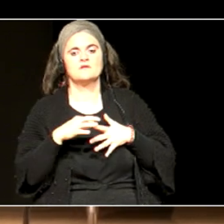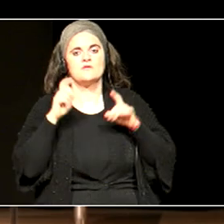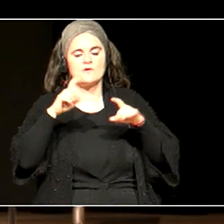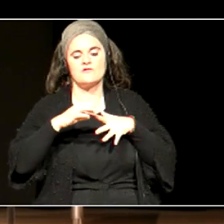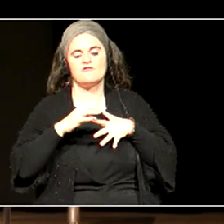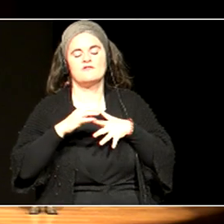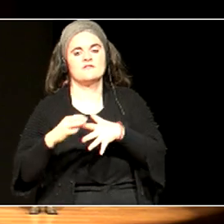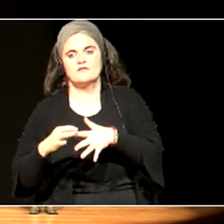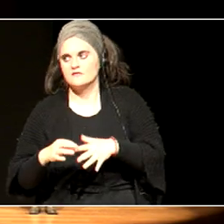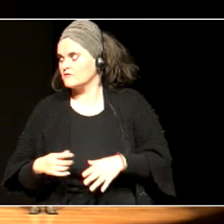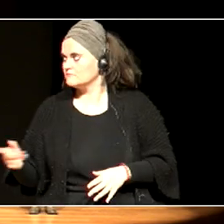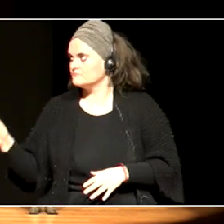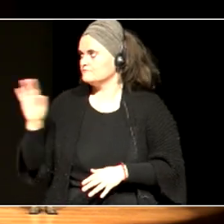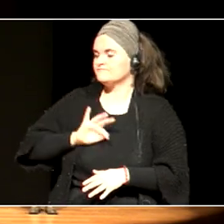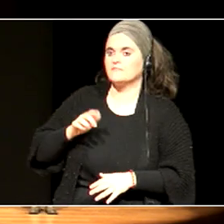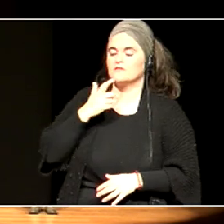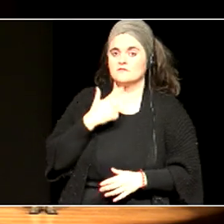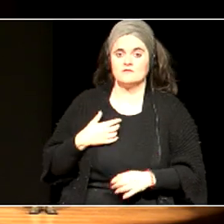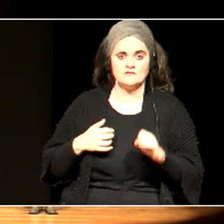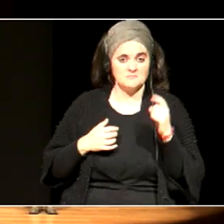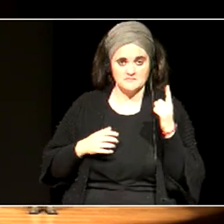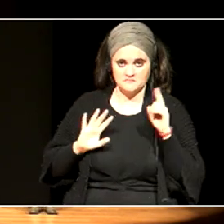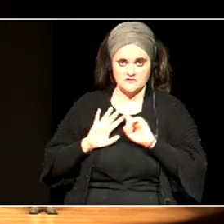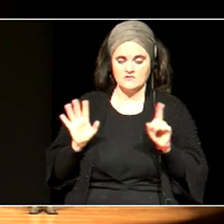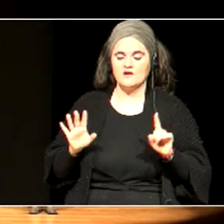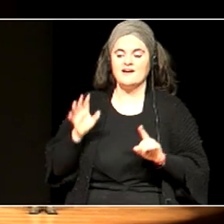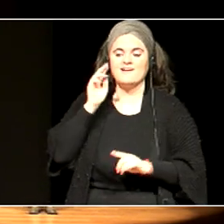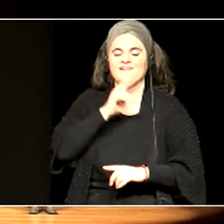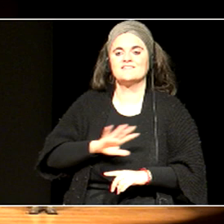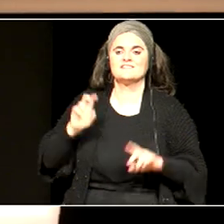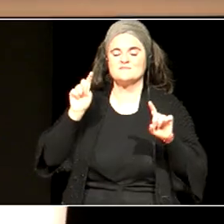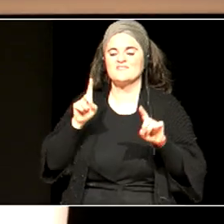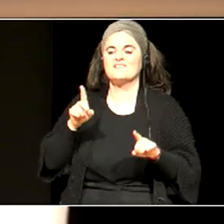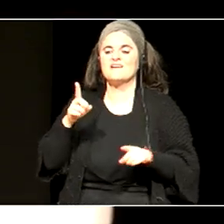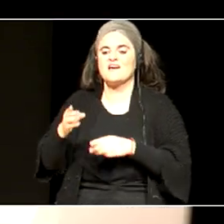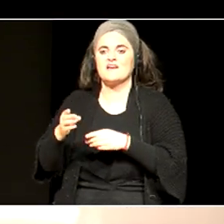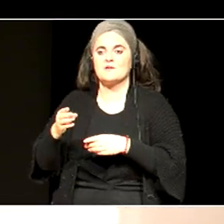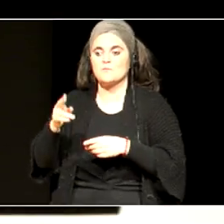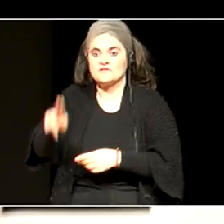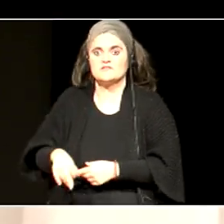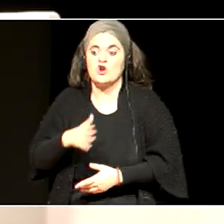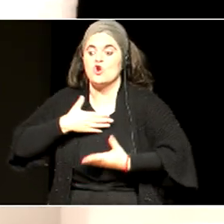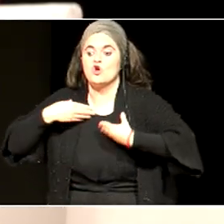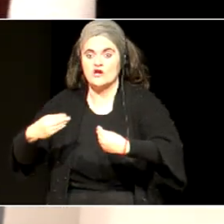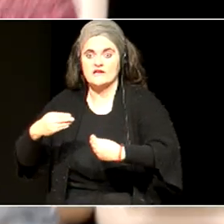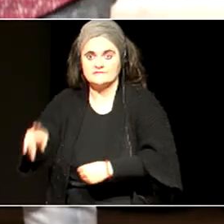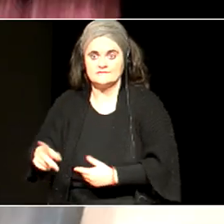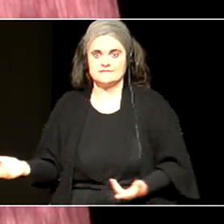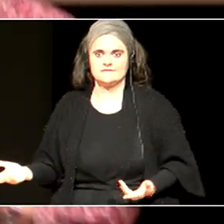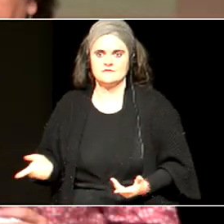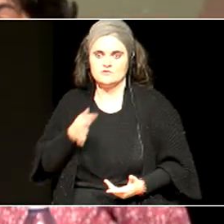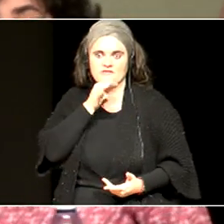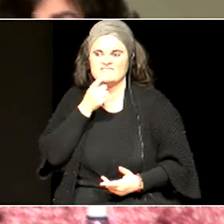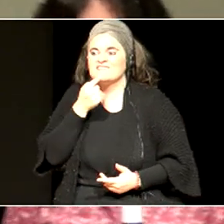pues mira lo primero es que tenemos que enseñar a las niñas que pueden ser lo que quieran ser porque eso nadie se los ha dicho lo ha dicho todavía